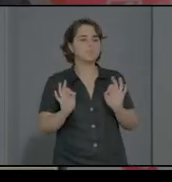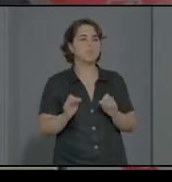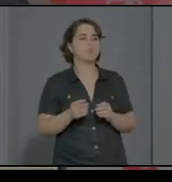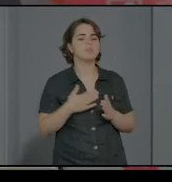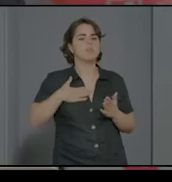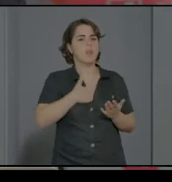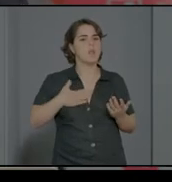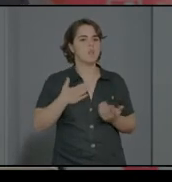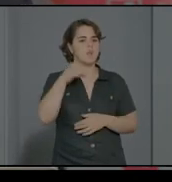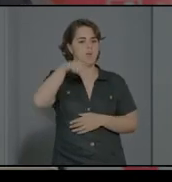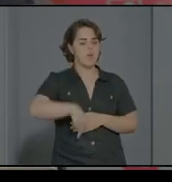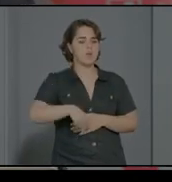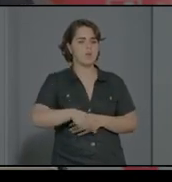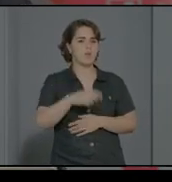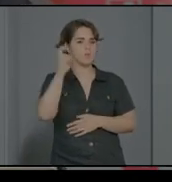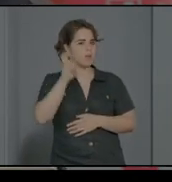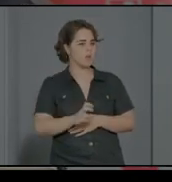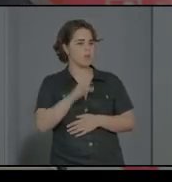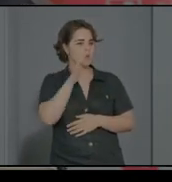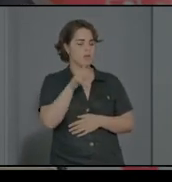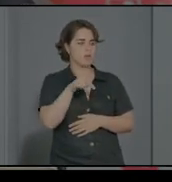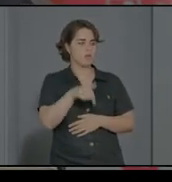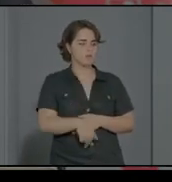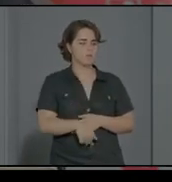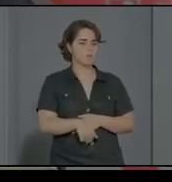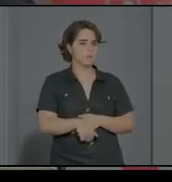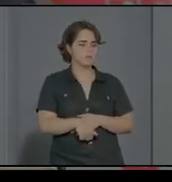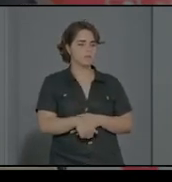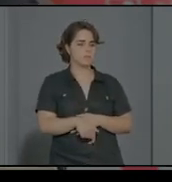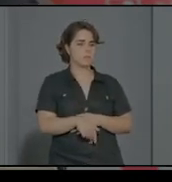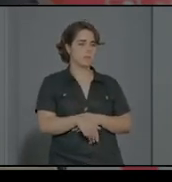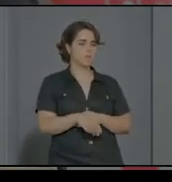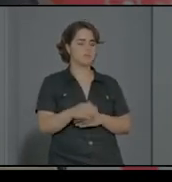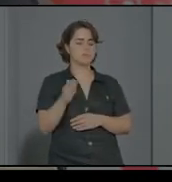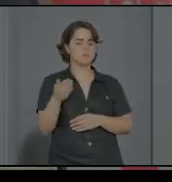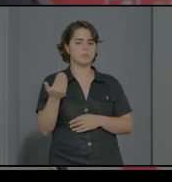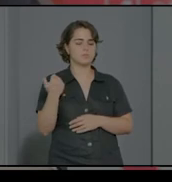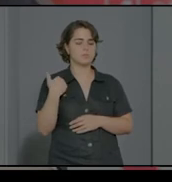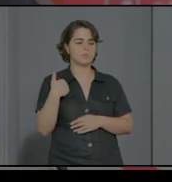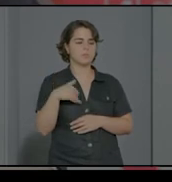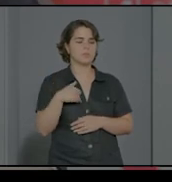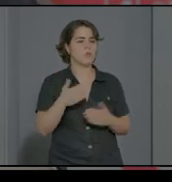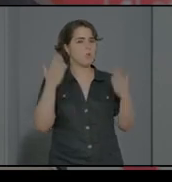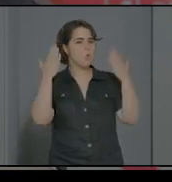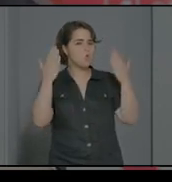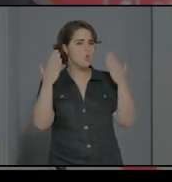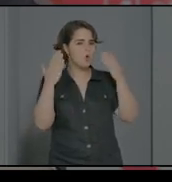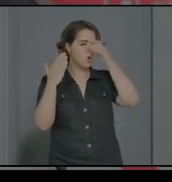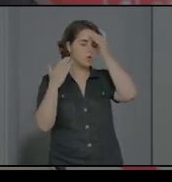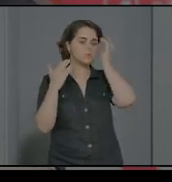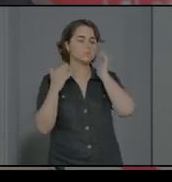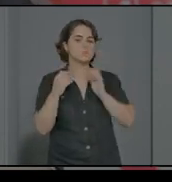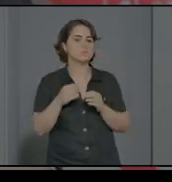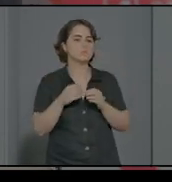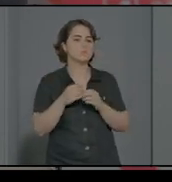estar aquí hoy. Es un gran honor haber sido